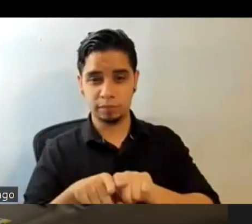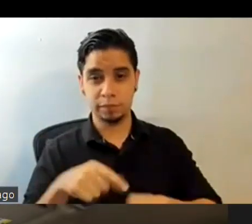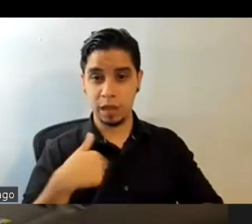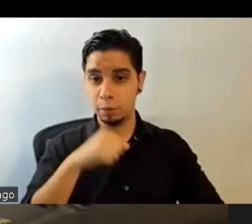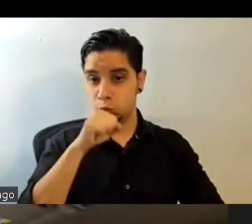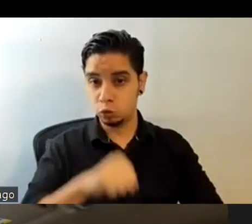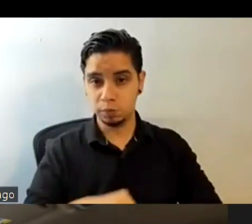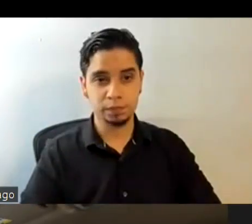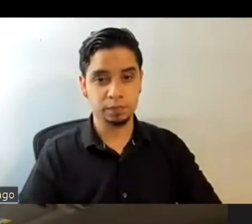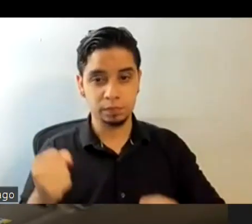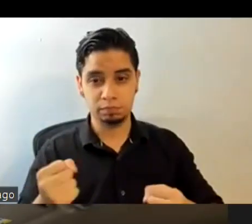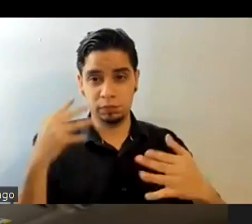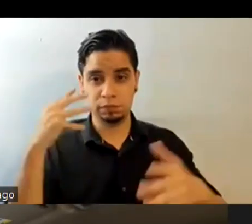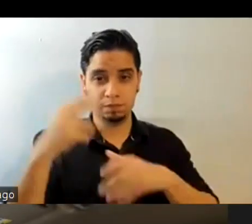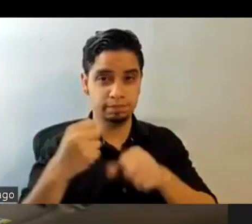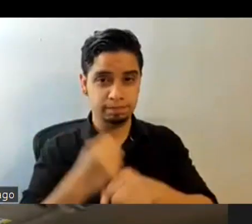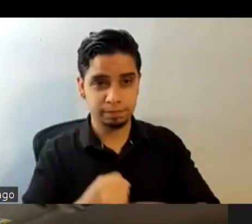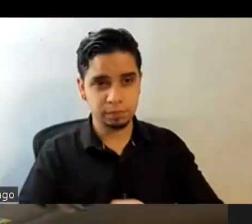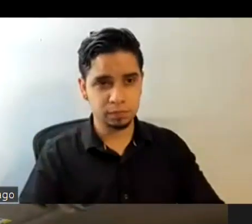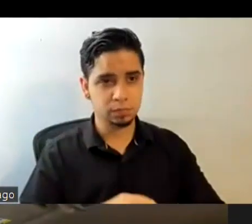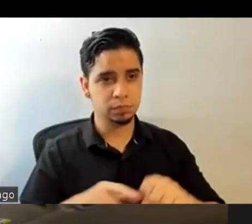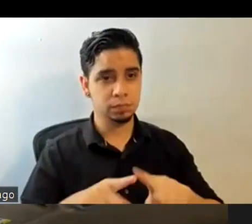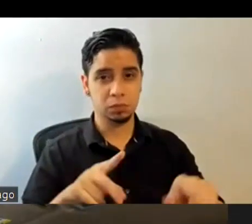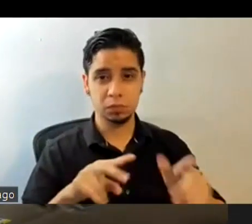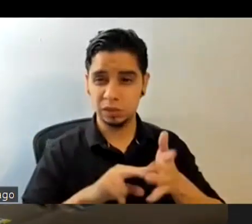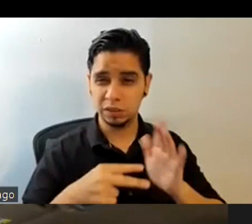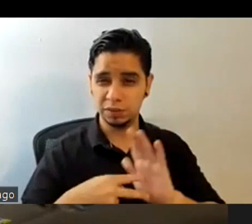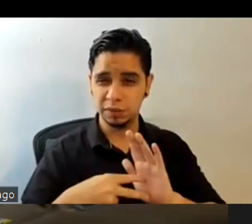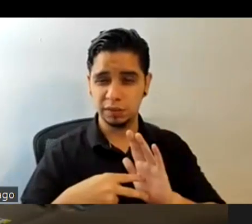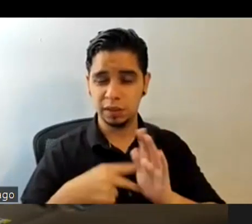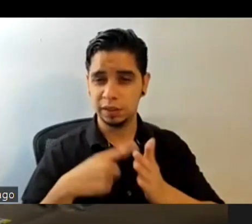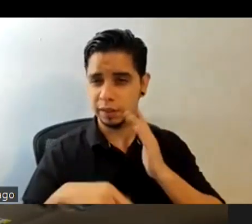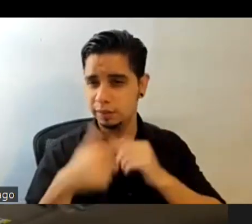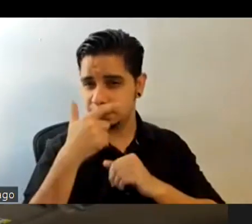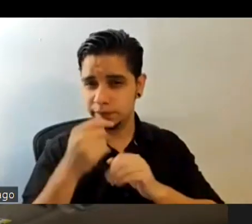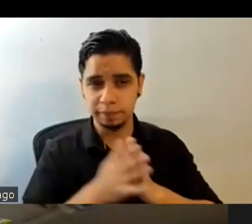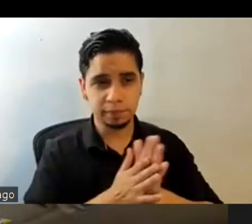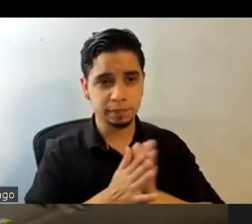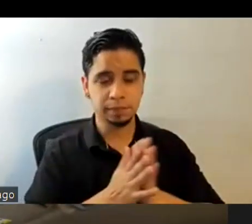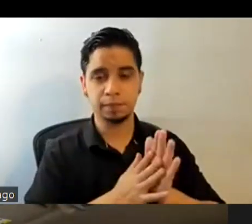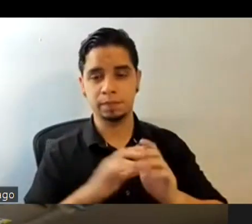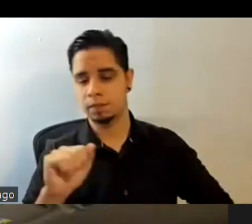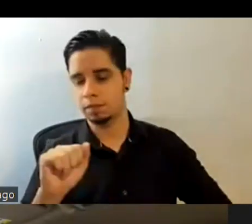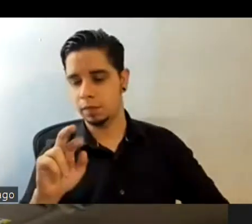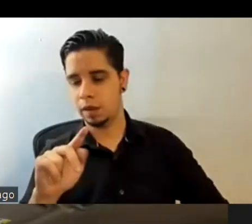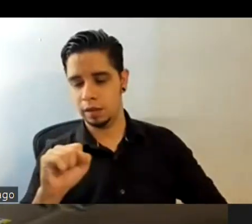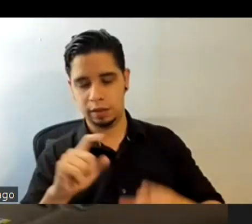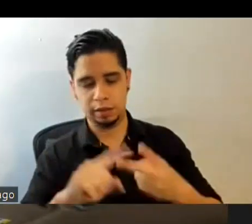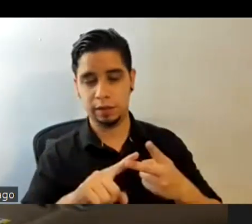tiempo estuvo. Ay, Dios mío. Pero entonces, fíjate cómo es interesante que las artes, la